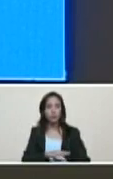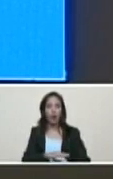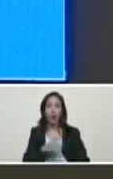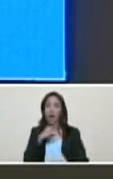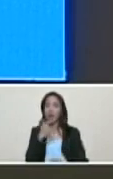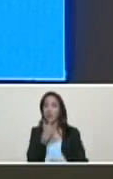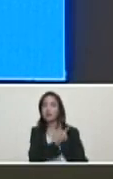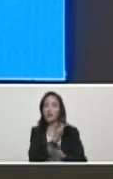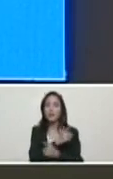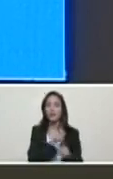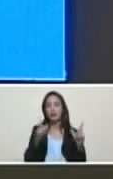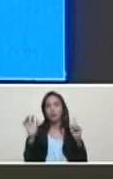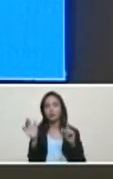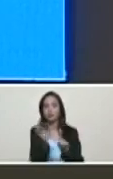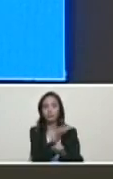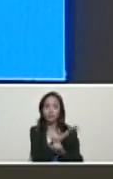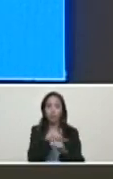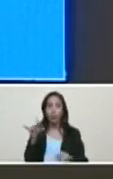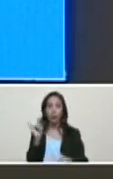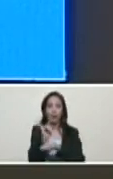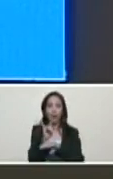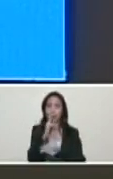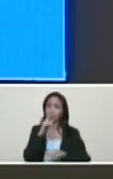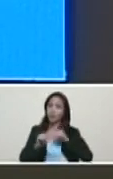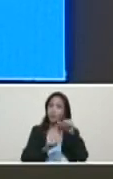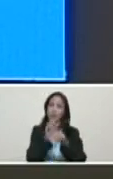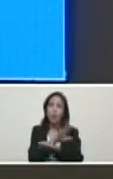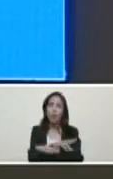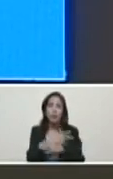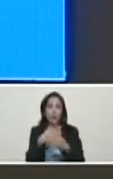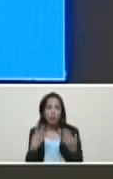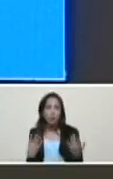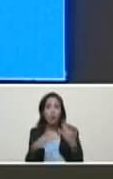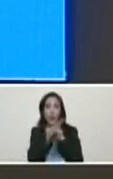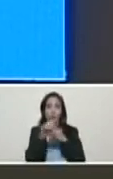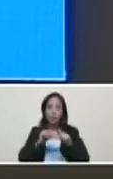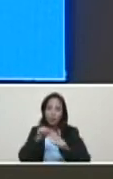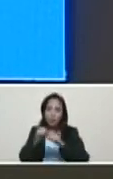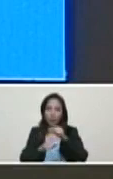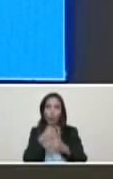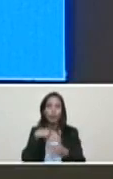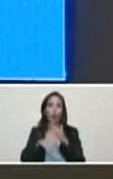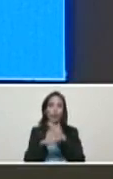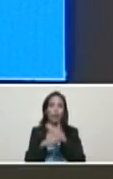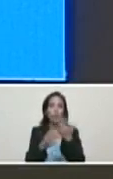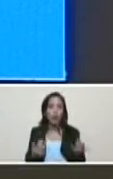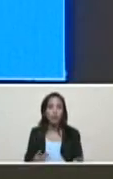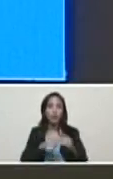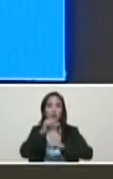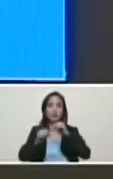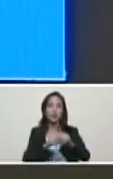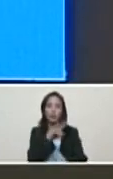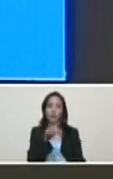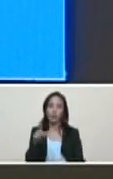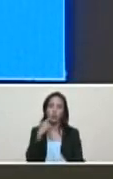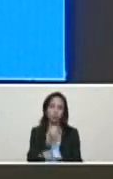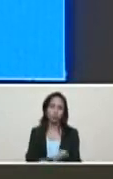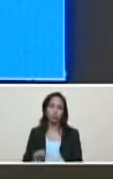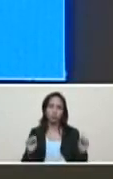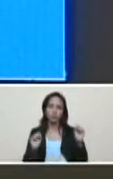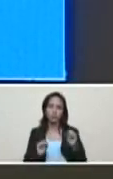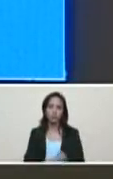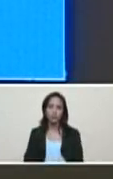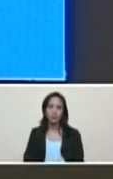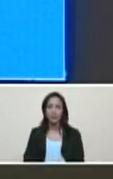libertad. Fue lo que sucedió todo el siglo XIX, XX, y quieren que siga sucediendo en el siglo XXI.